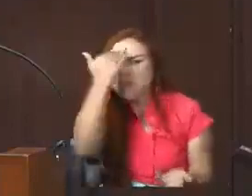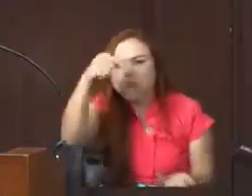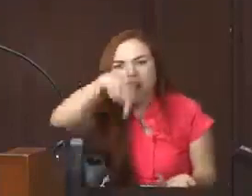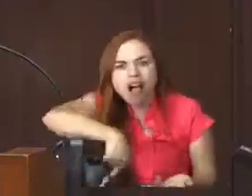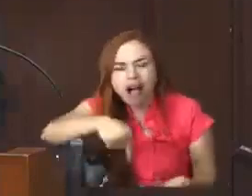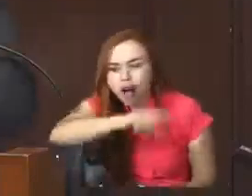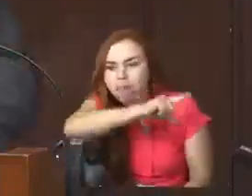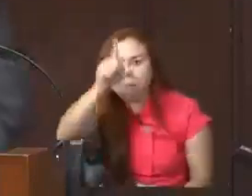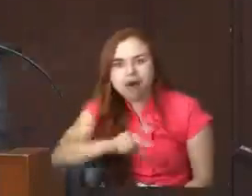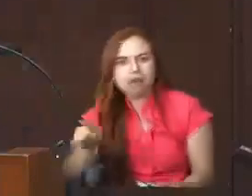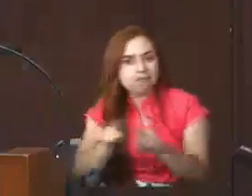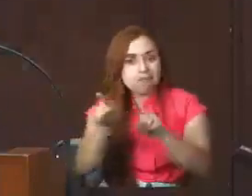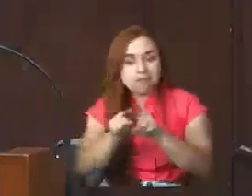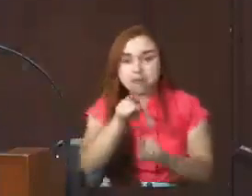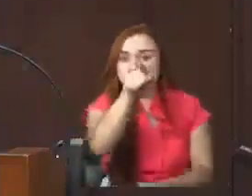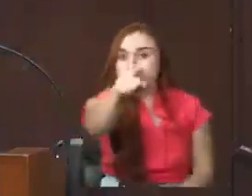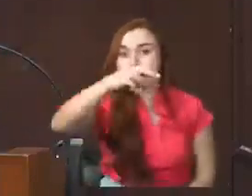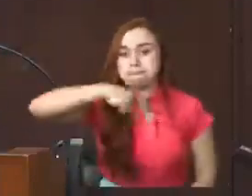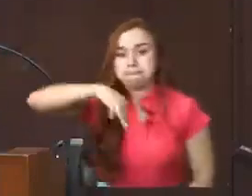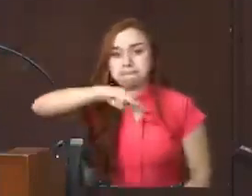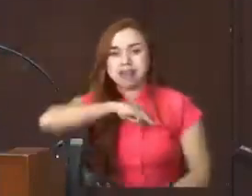señor ministro de Seguridad,